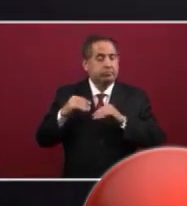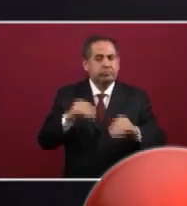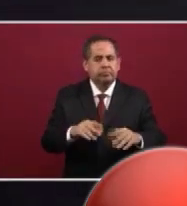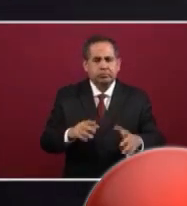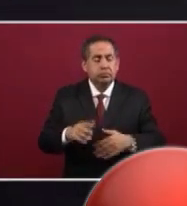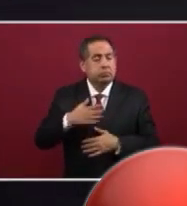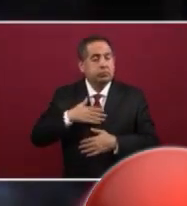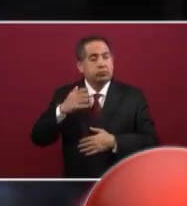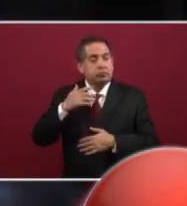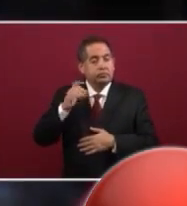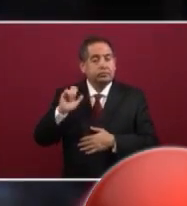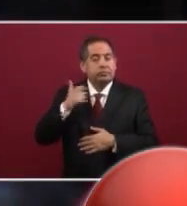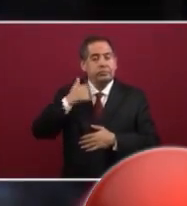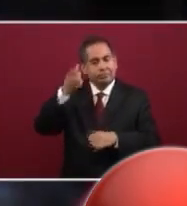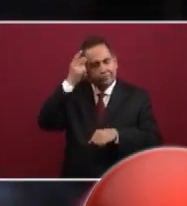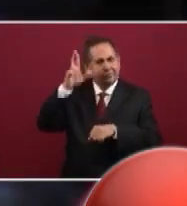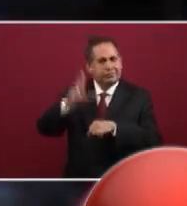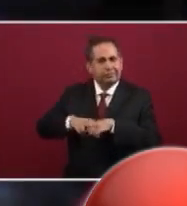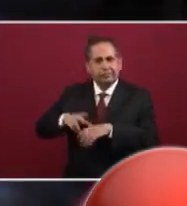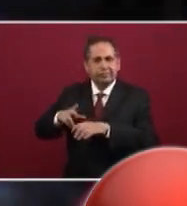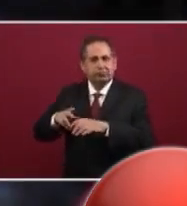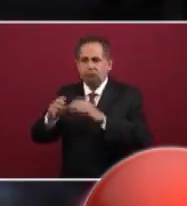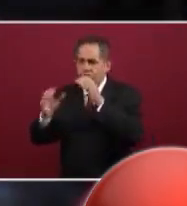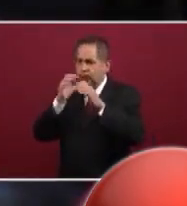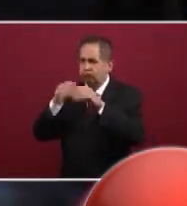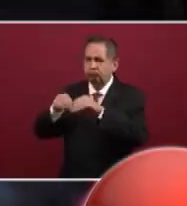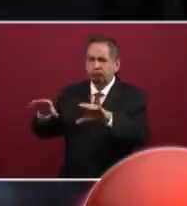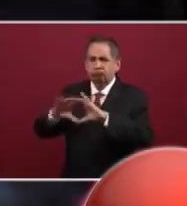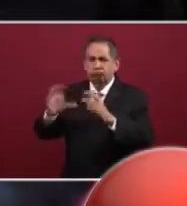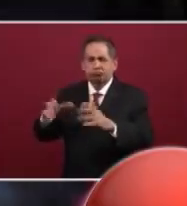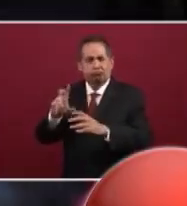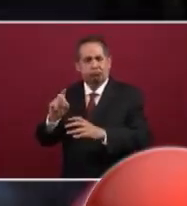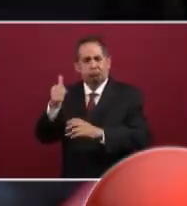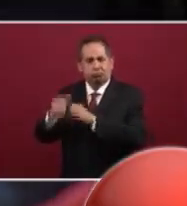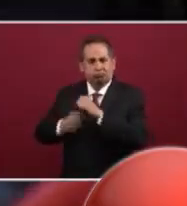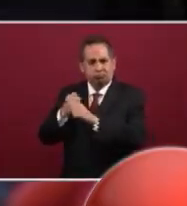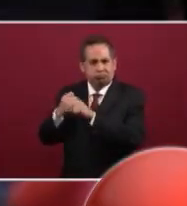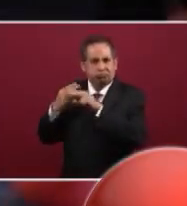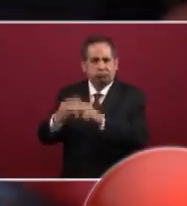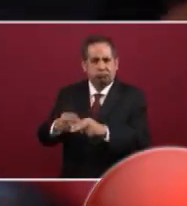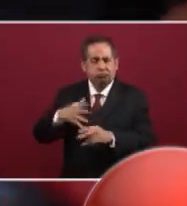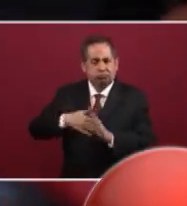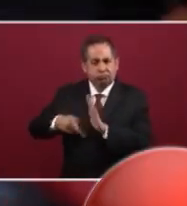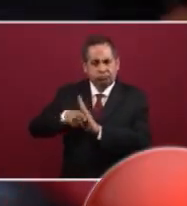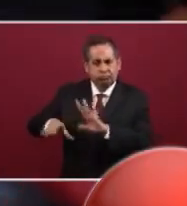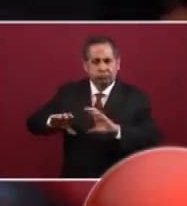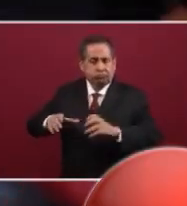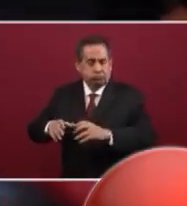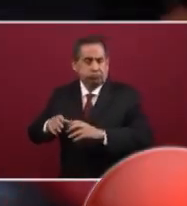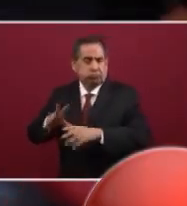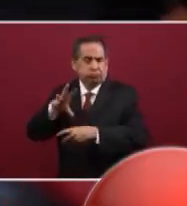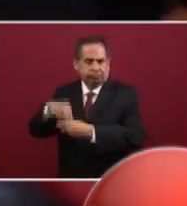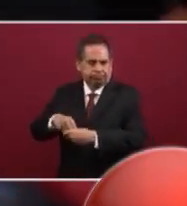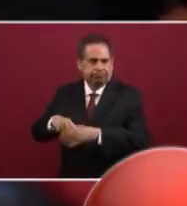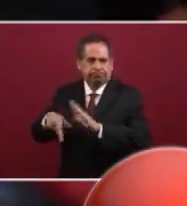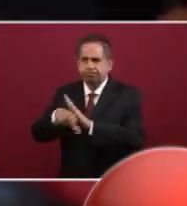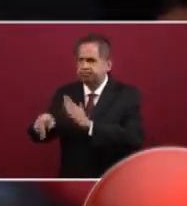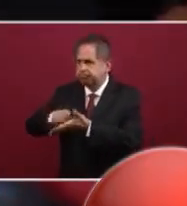Fui director de un medio de comunicación durante 36 años y llevo en el periodismo 46.